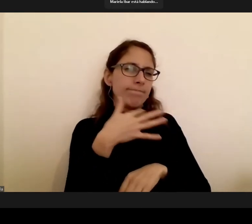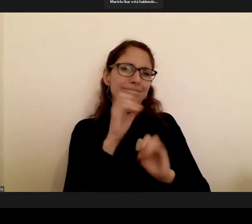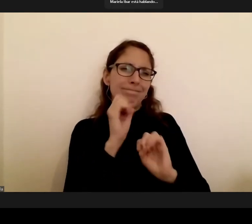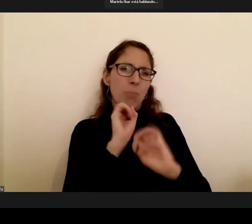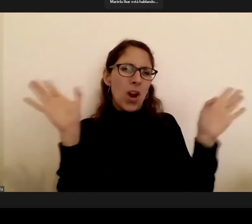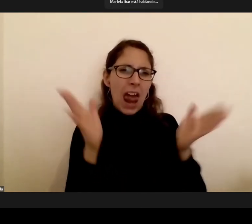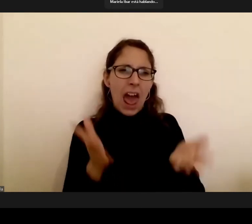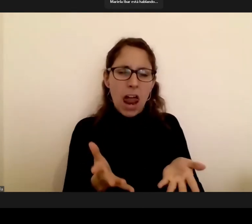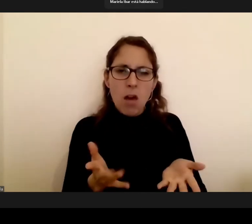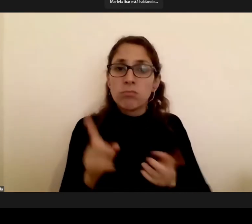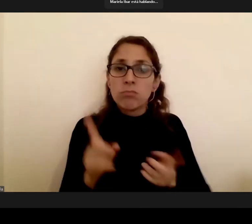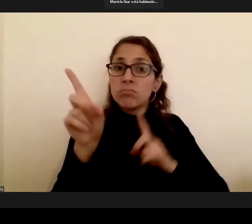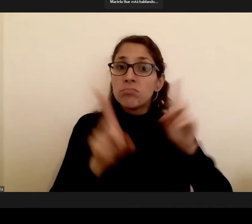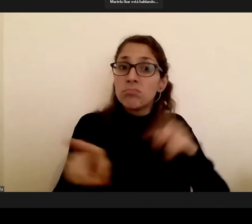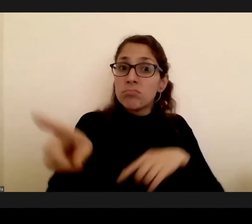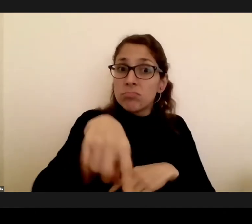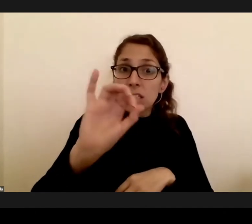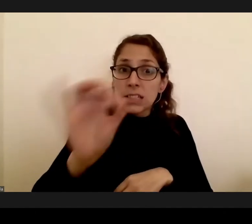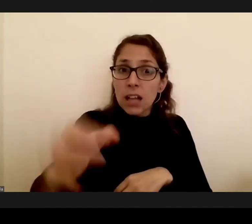alguno sabe.